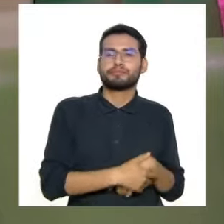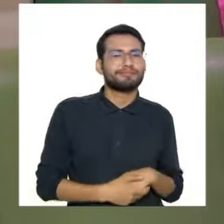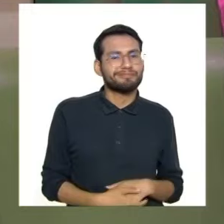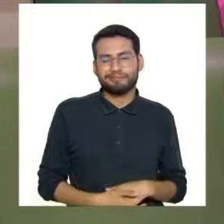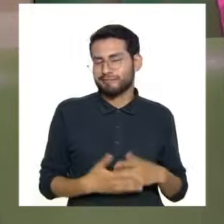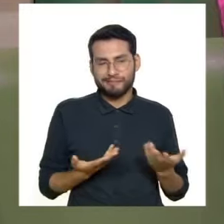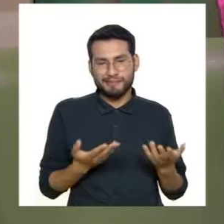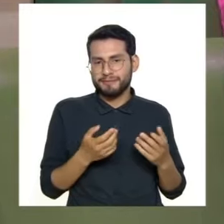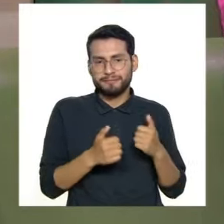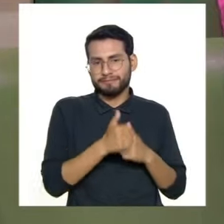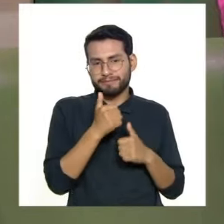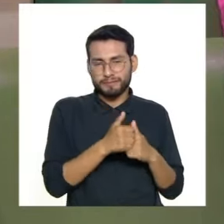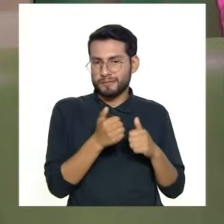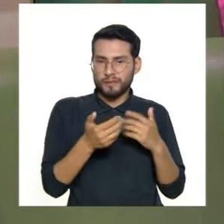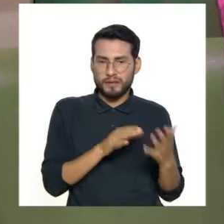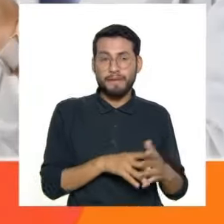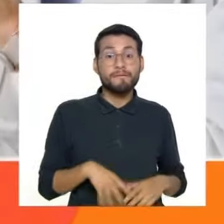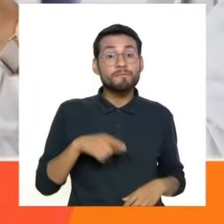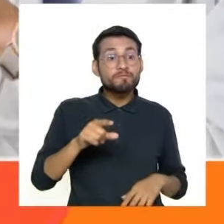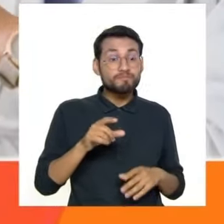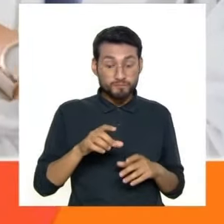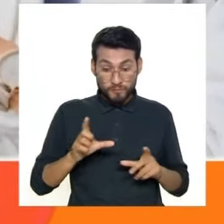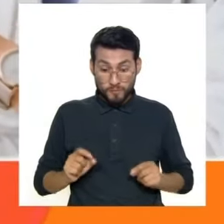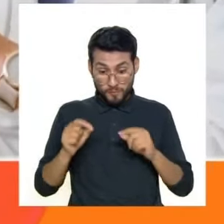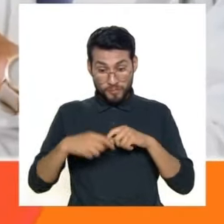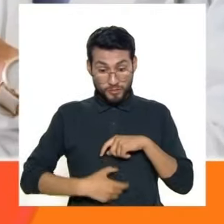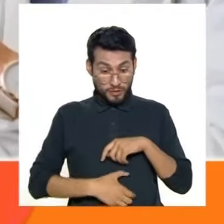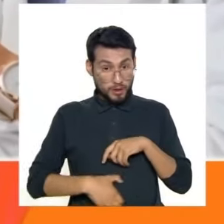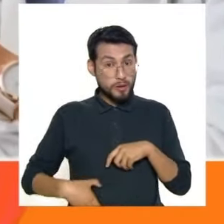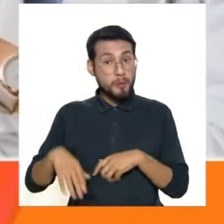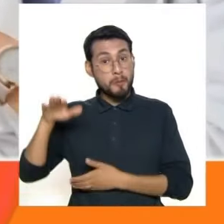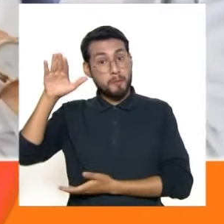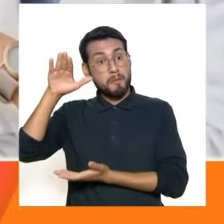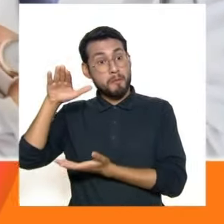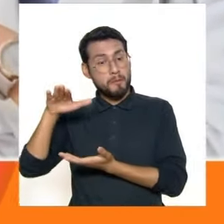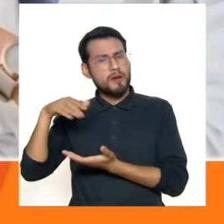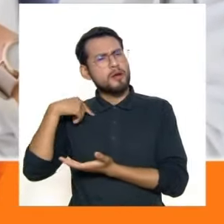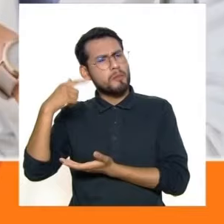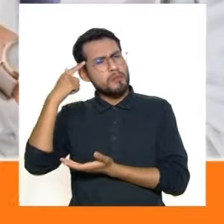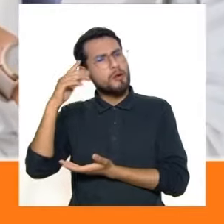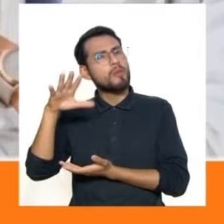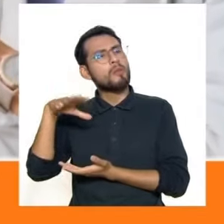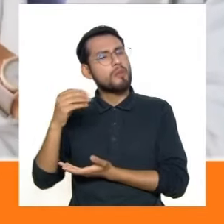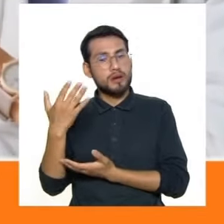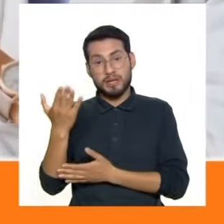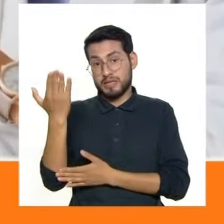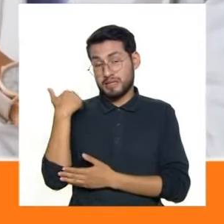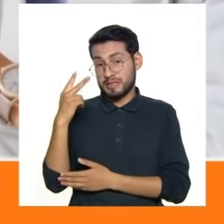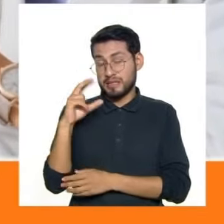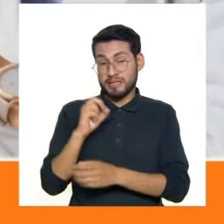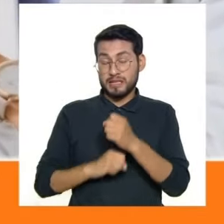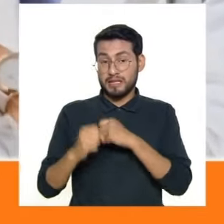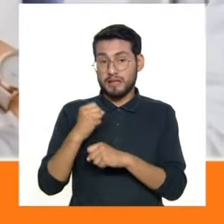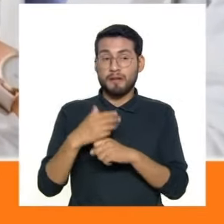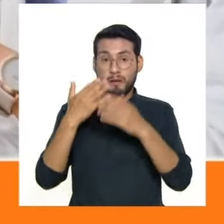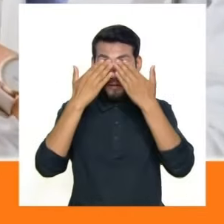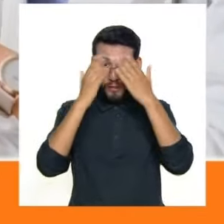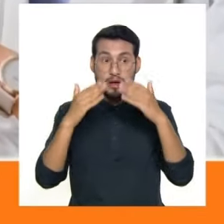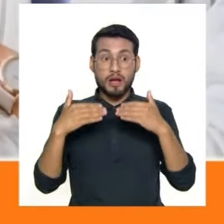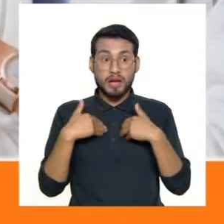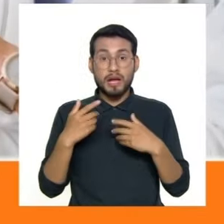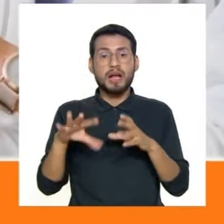de alta mortalidad el cáncer de estómago puede haber disminuido como consecuencia pienso yo de que desde hace unos 30 años ya se tiene conciencia de que